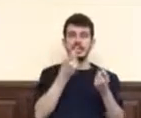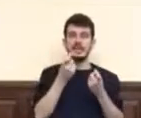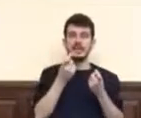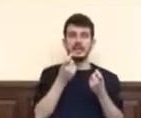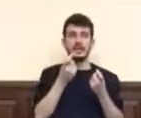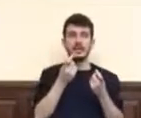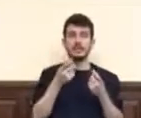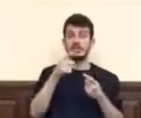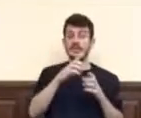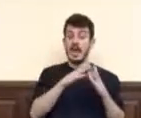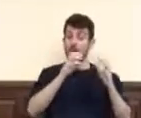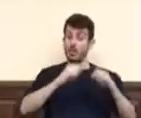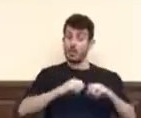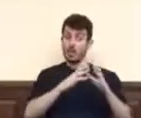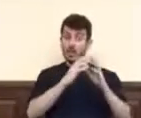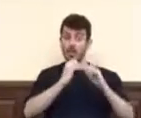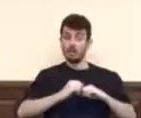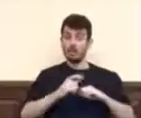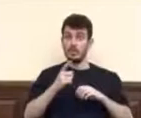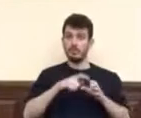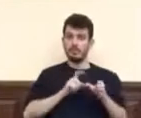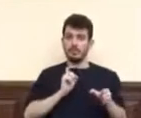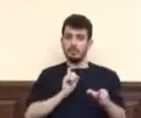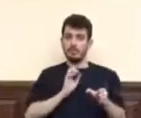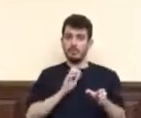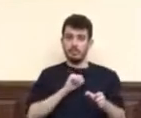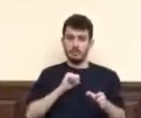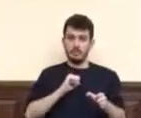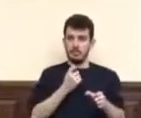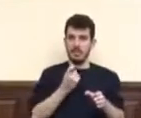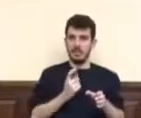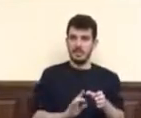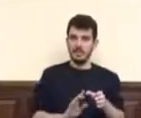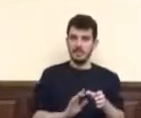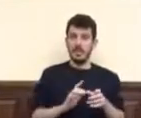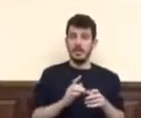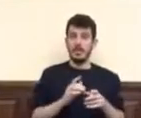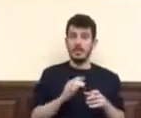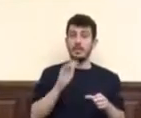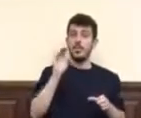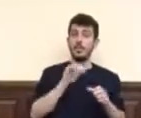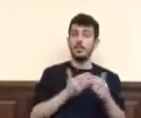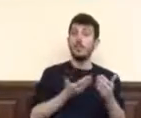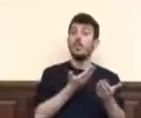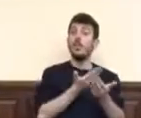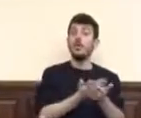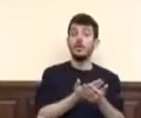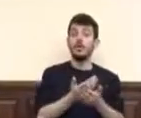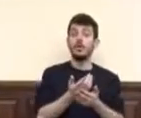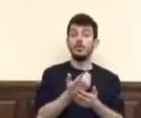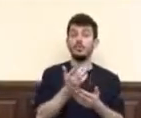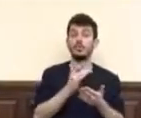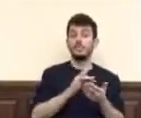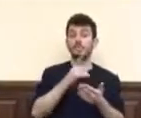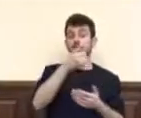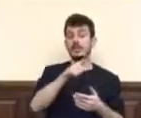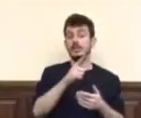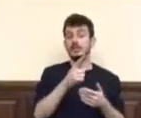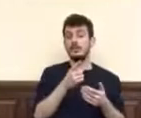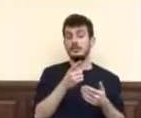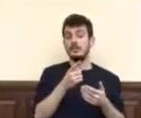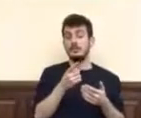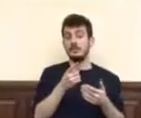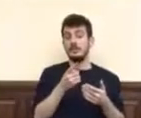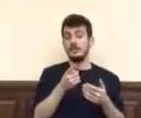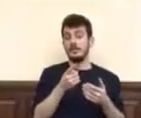acuerdos que ustedes proponen en esta moción, en unos, pues instan al Gobierno municipal, que son ustedes